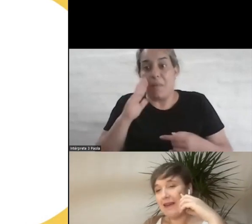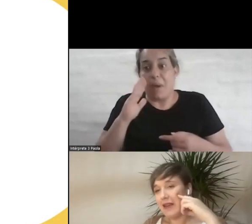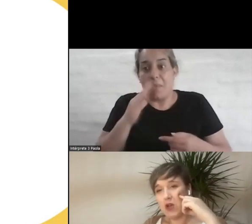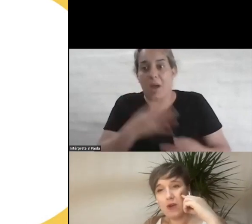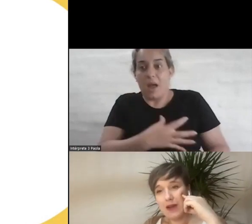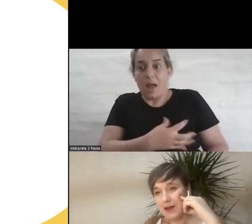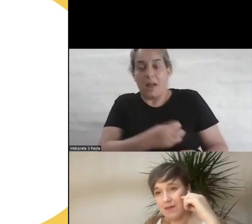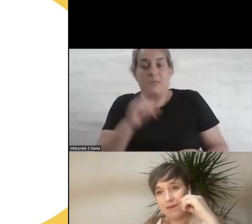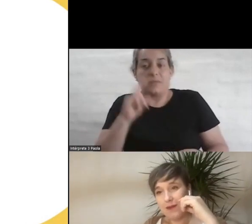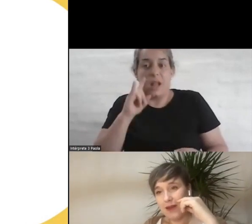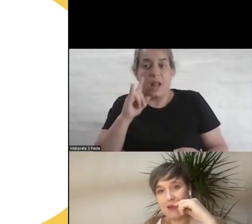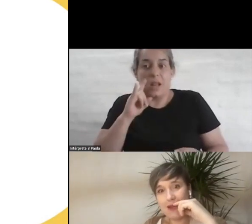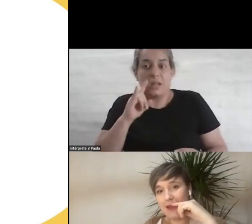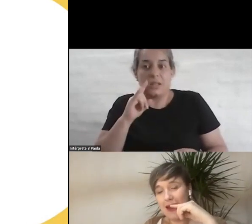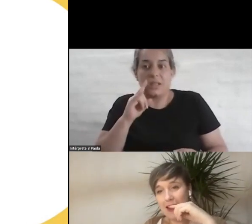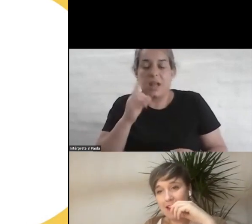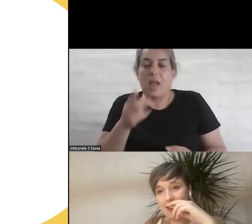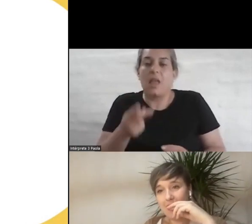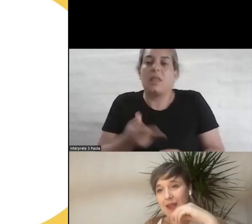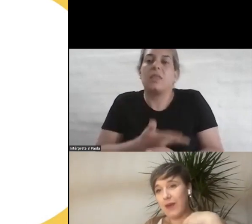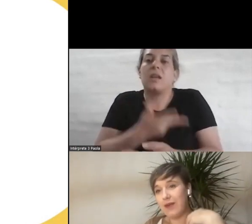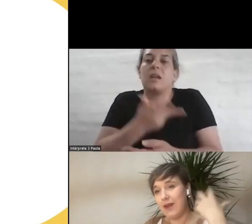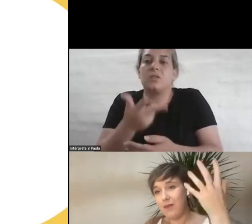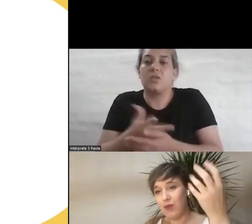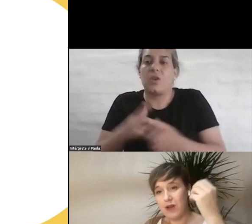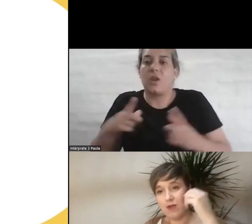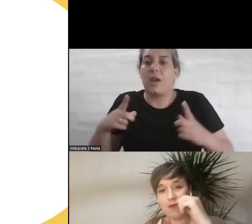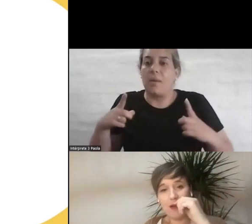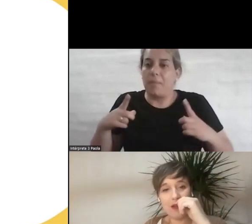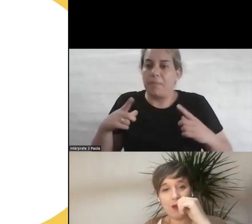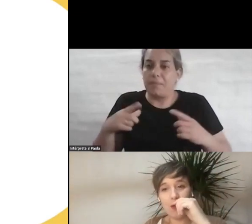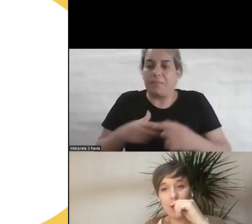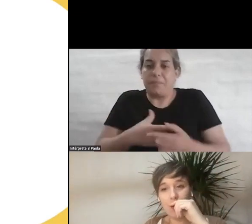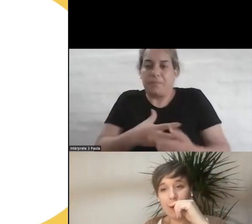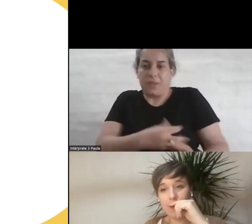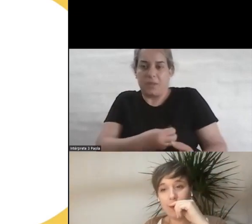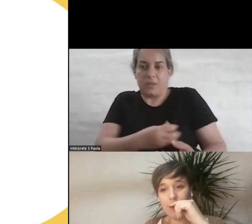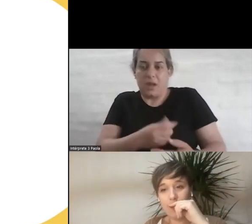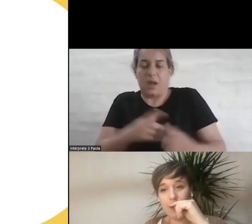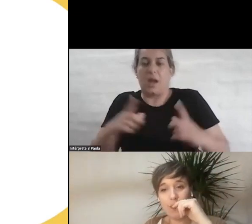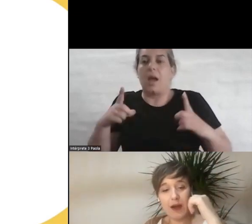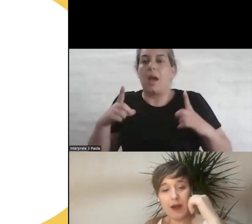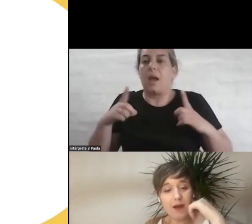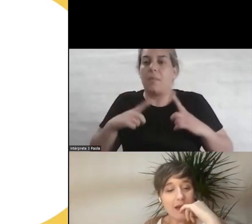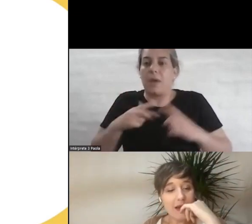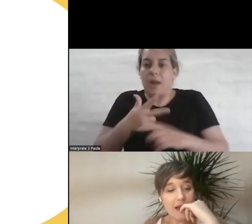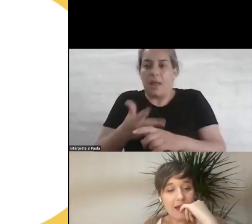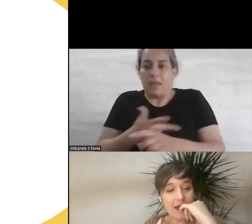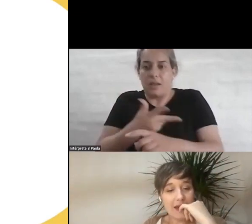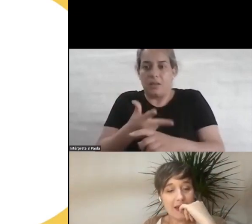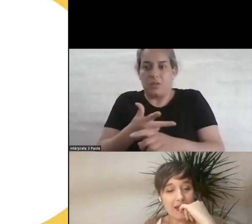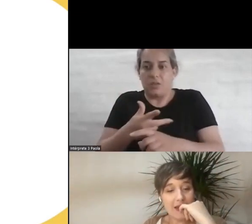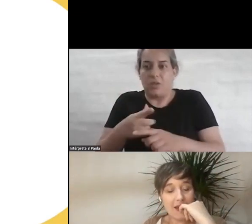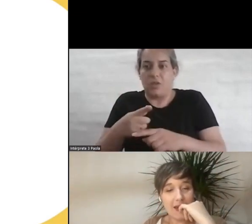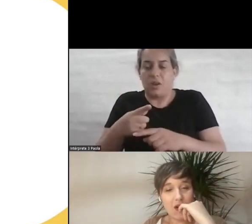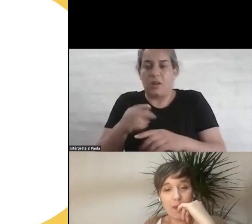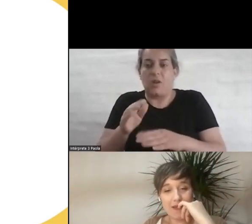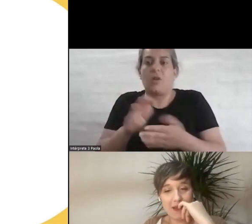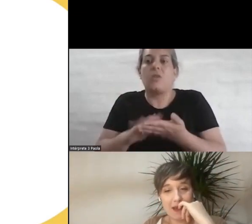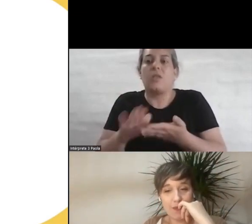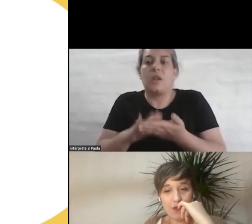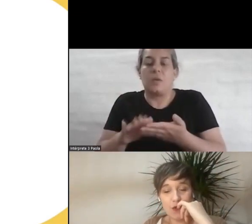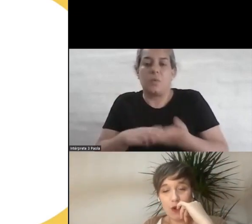Ella cada 3 horas se extrae leche y de repente, pues eso, se encuentra con una producción muy buena